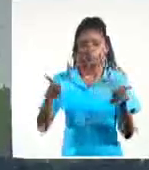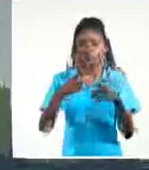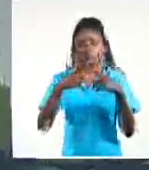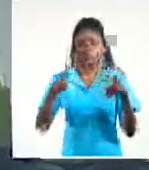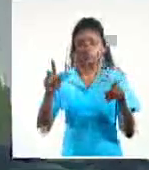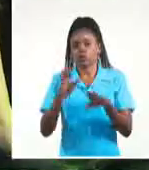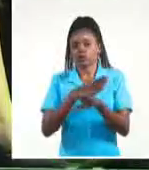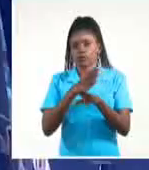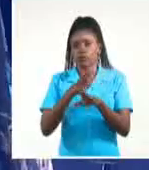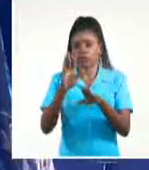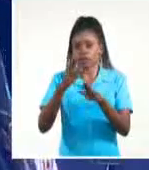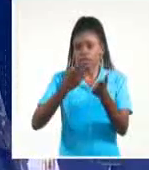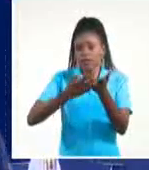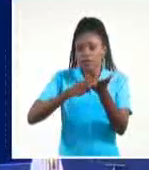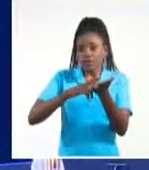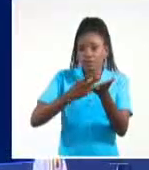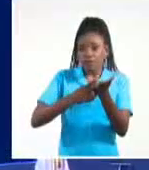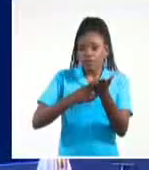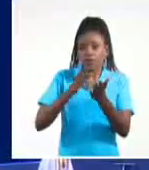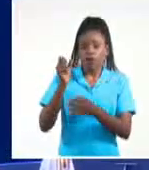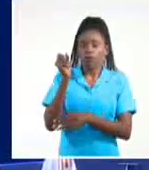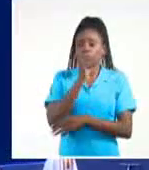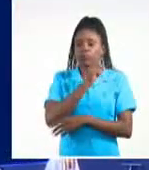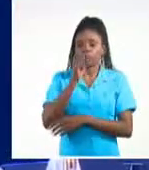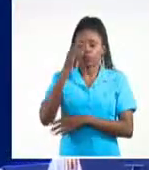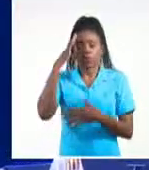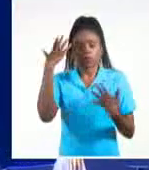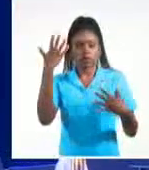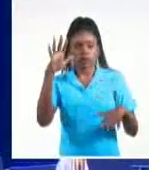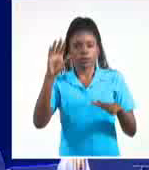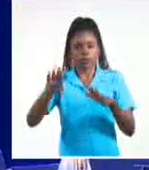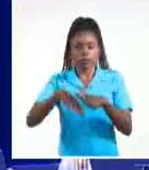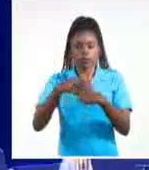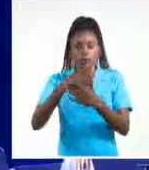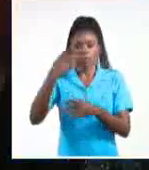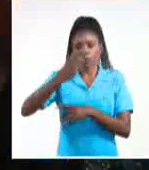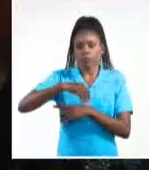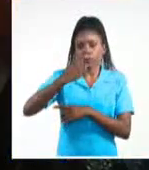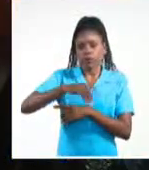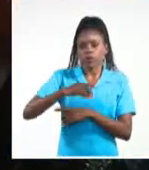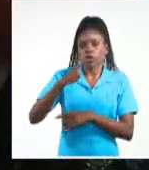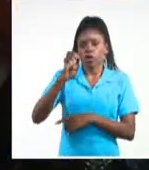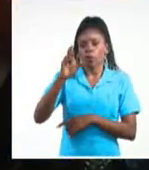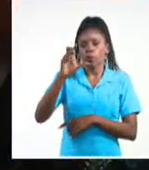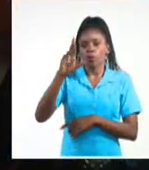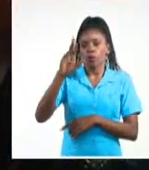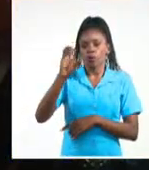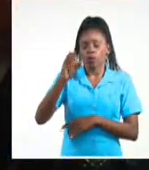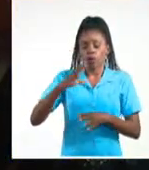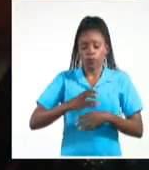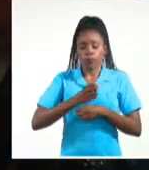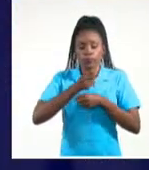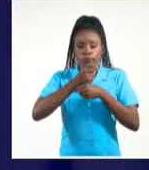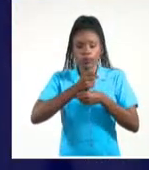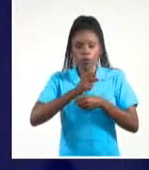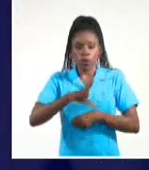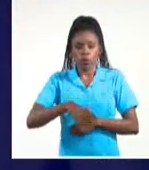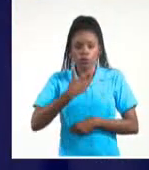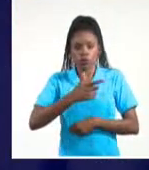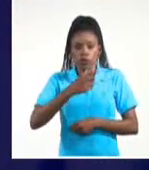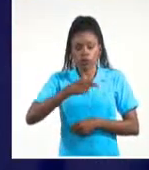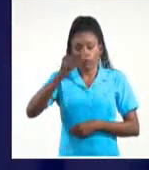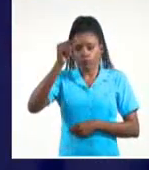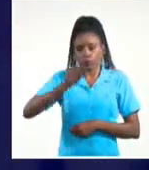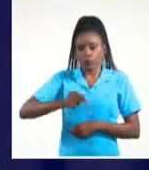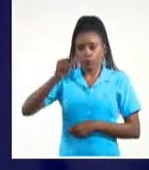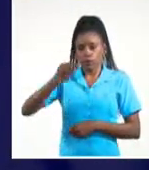Varios intérpretes del Pentagrama Nacional celebraron la declaratoria de la práctica del bolero como patrimonio cultural inmaterial de la humanidad